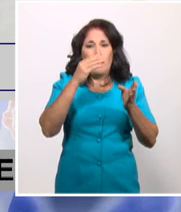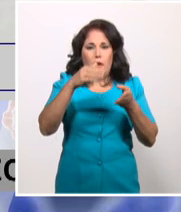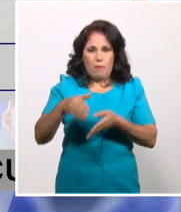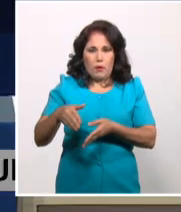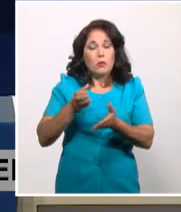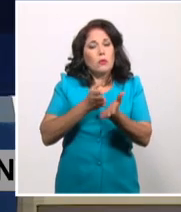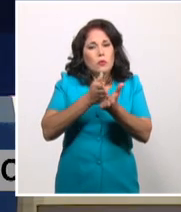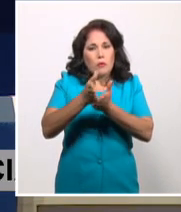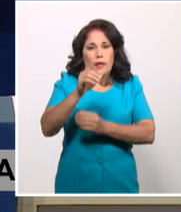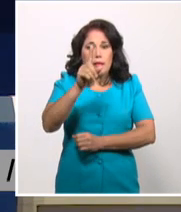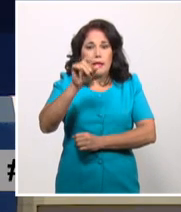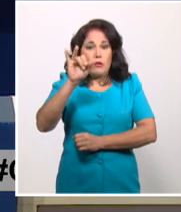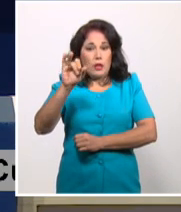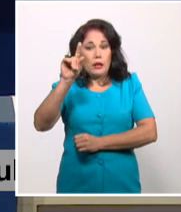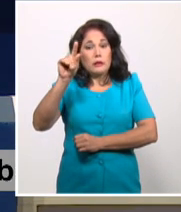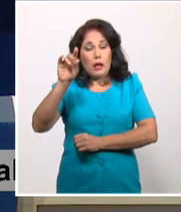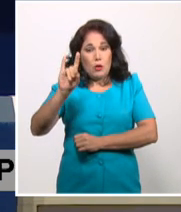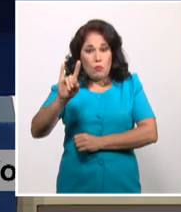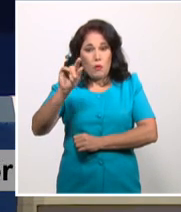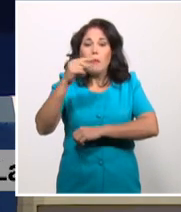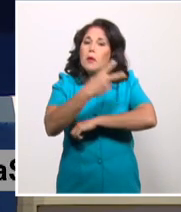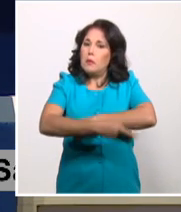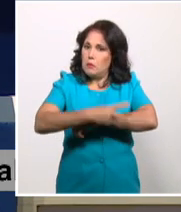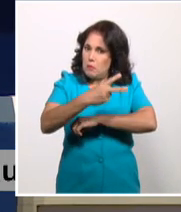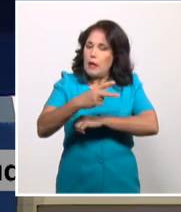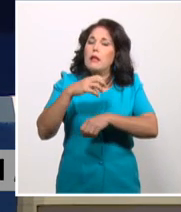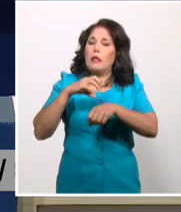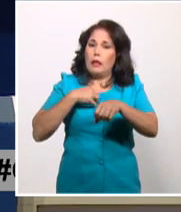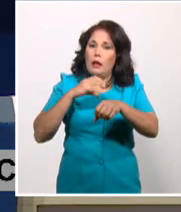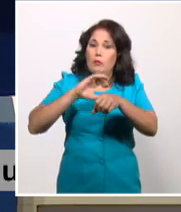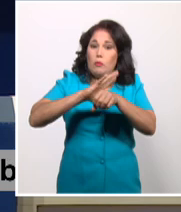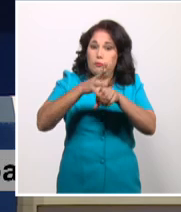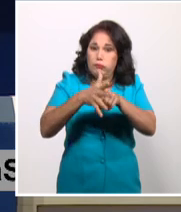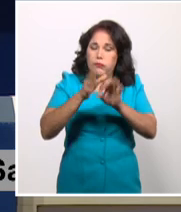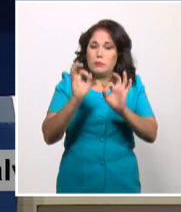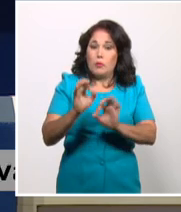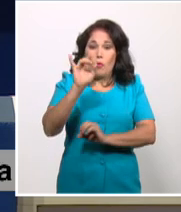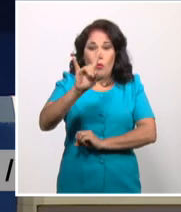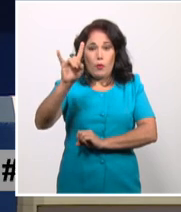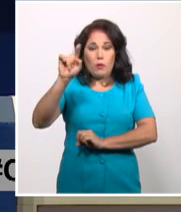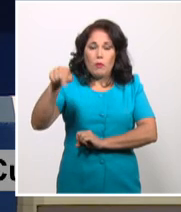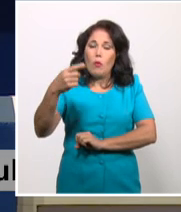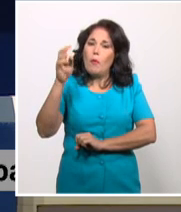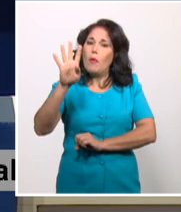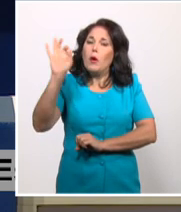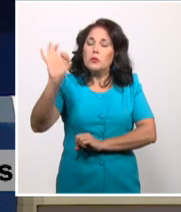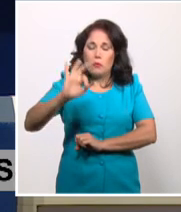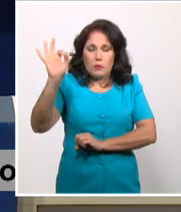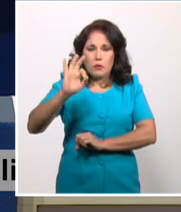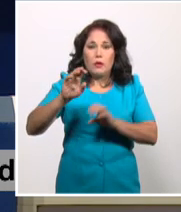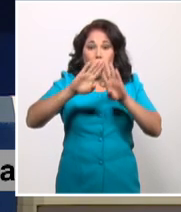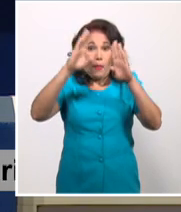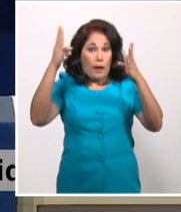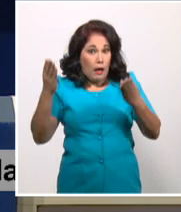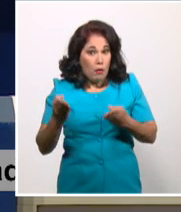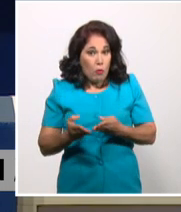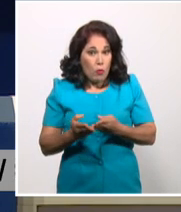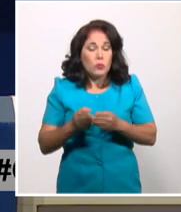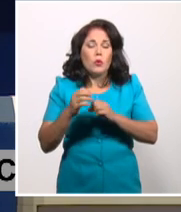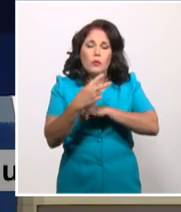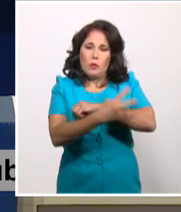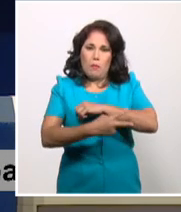mantiene 179 países con transmisión de la enfermedad, el 99,4% de los países. La